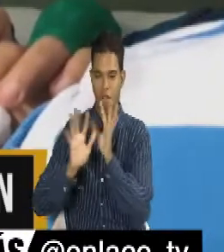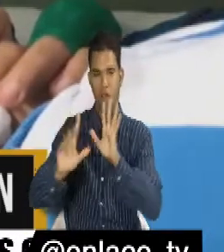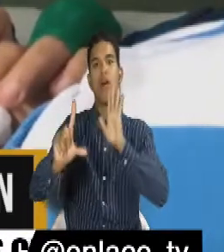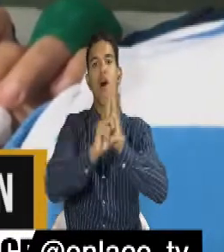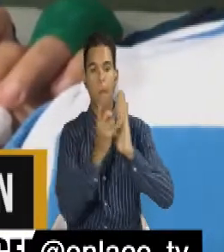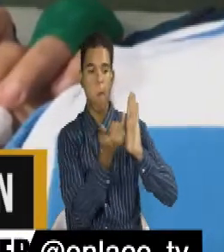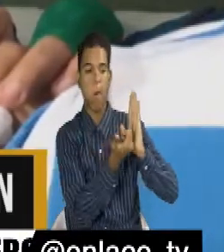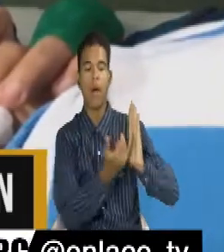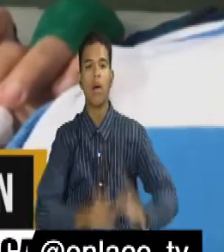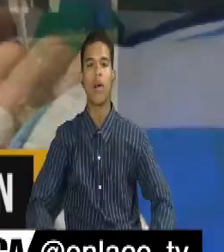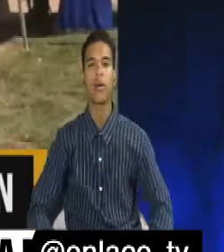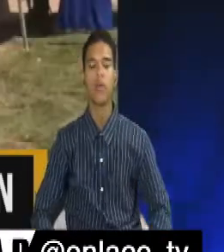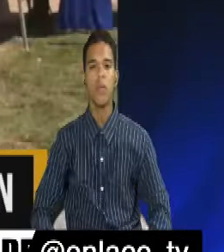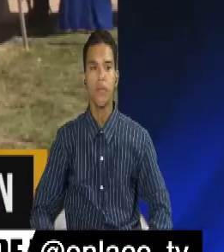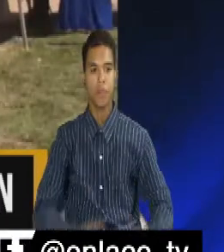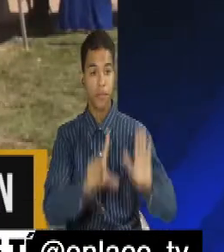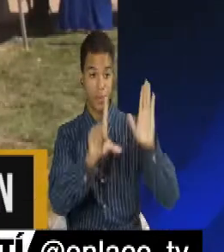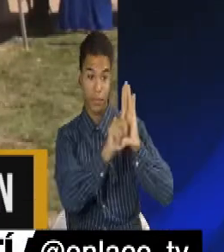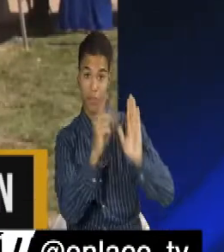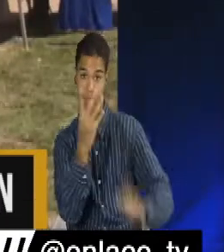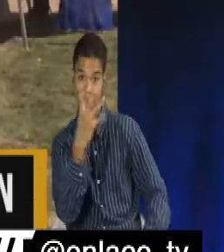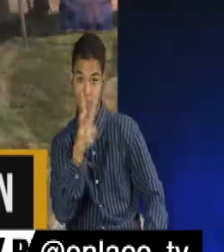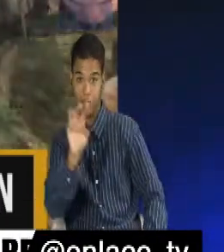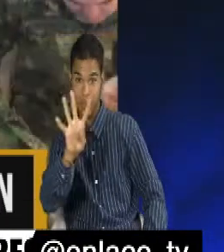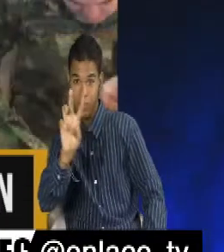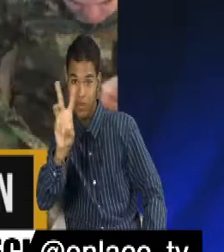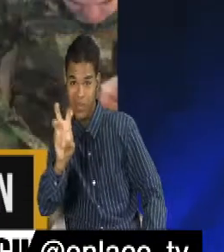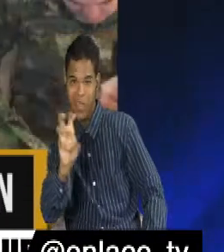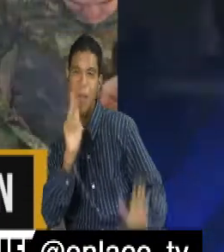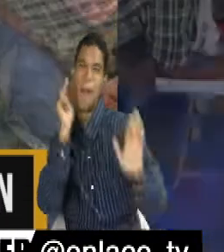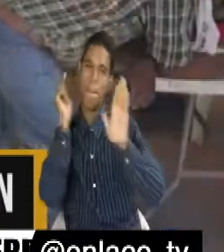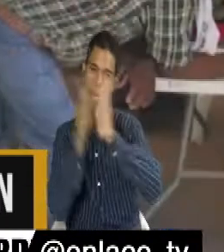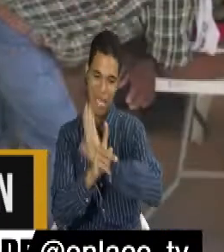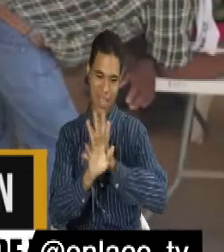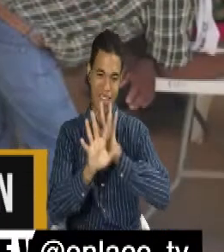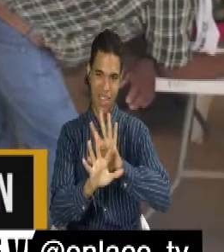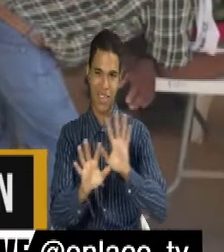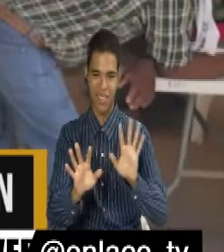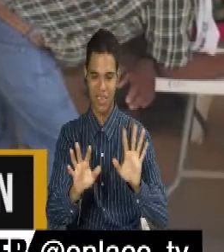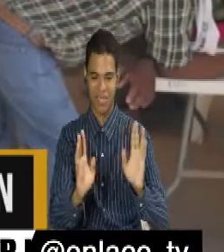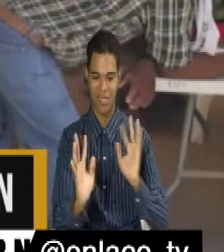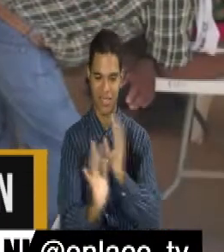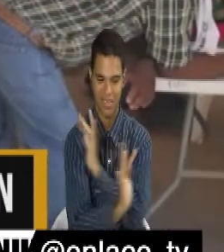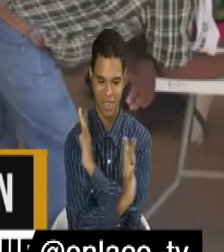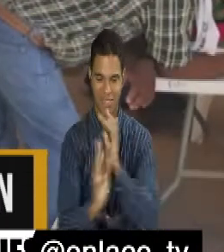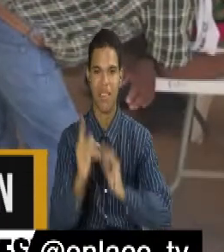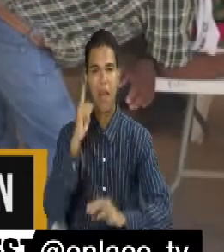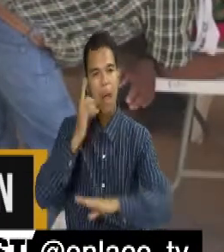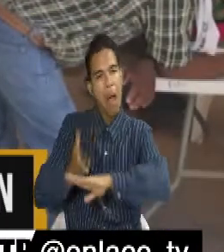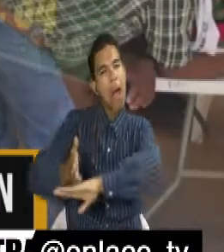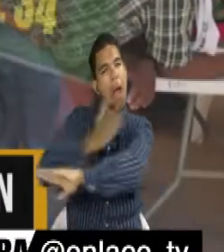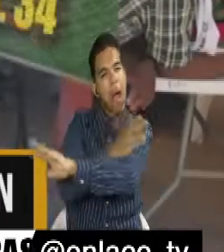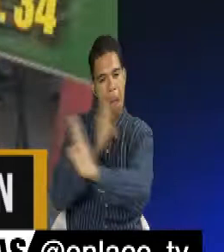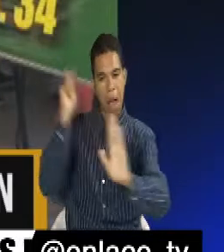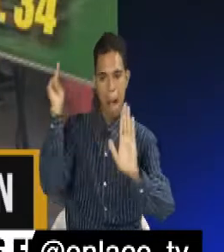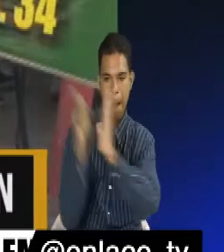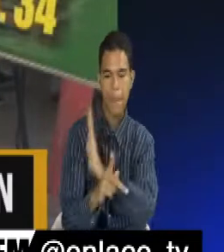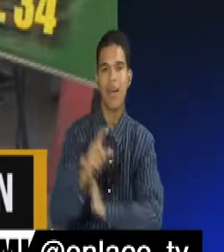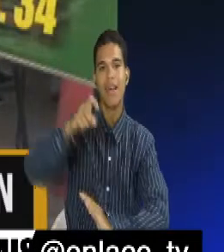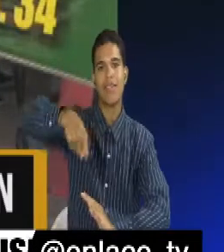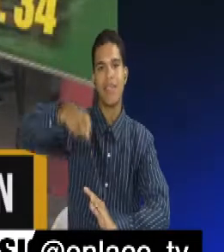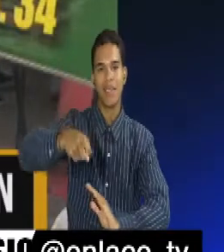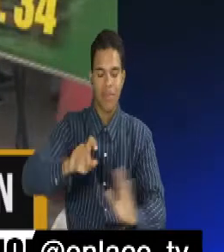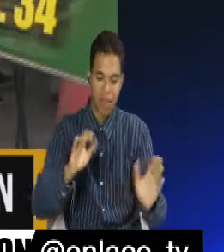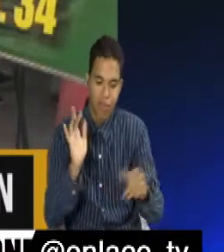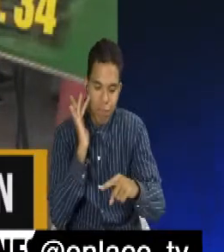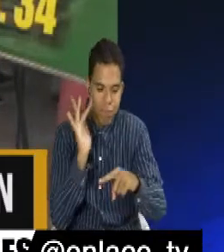La ley 1448, que es la ley de víctimas, pues finalmente busca hacer reparación a todas las víctimas del conflicto armado del territorio.